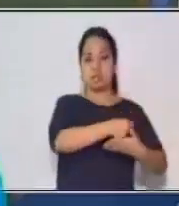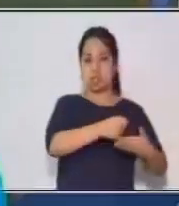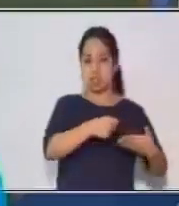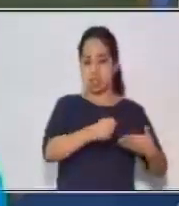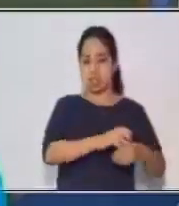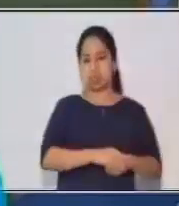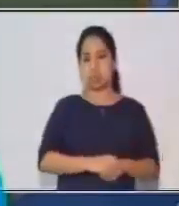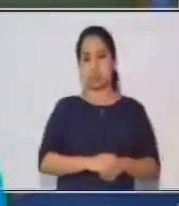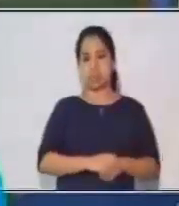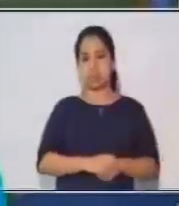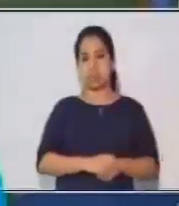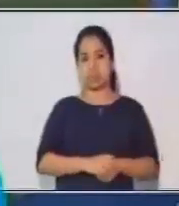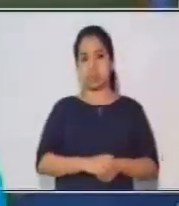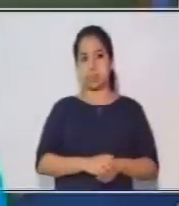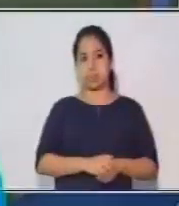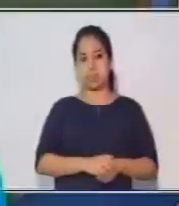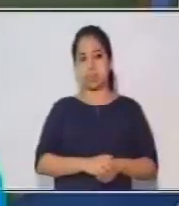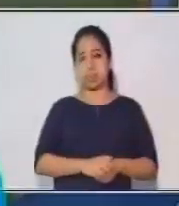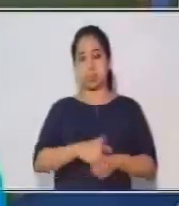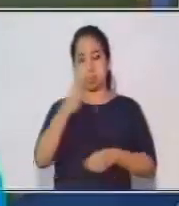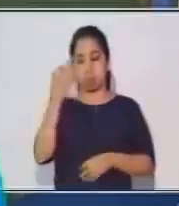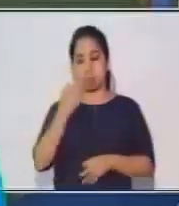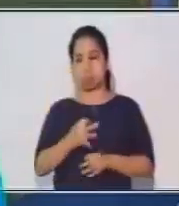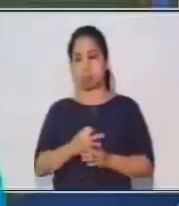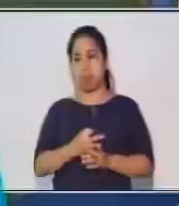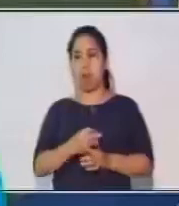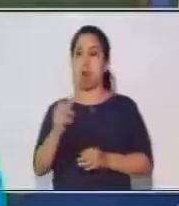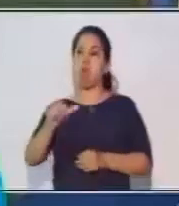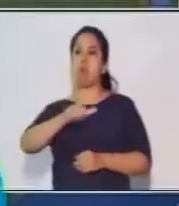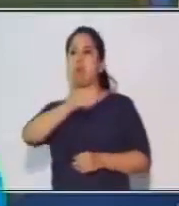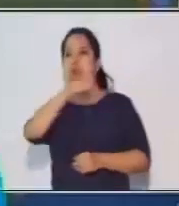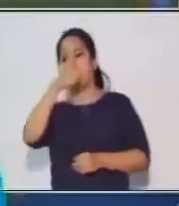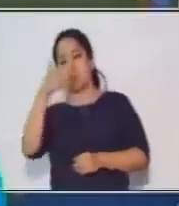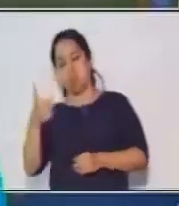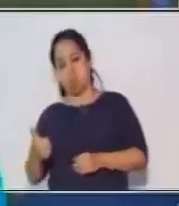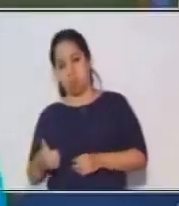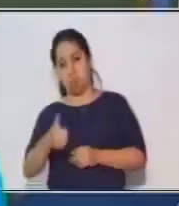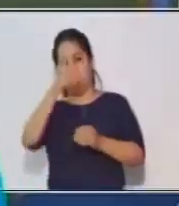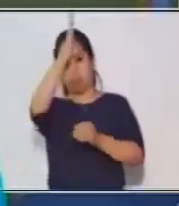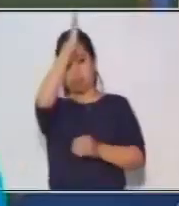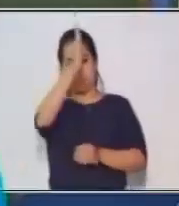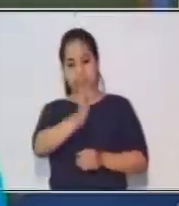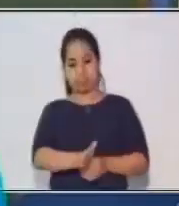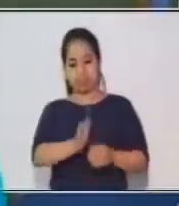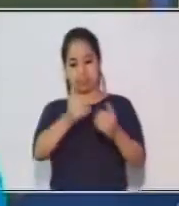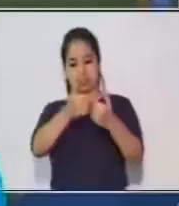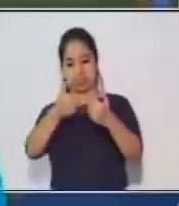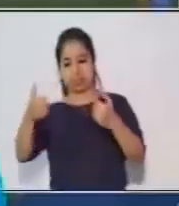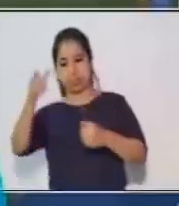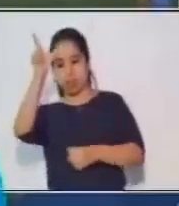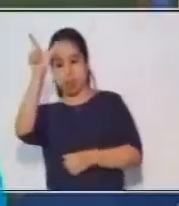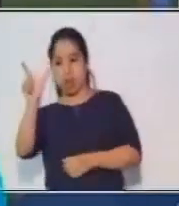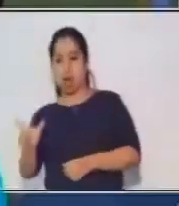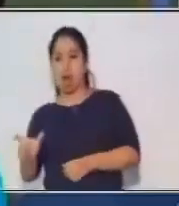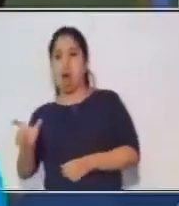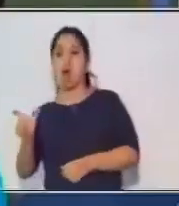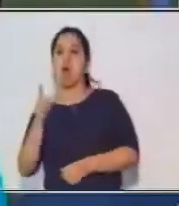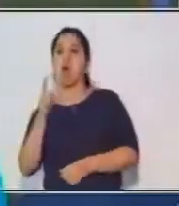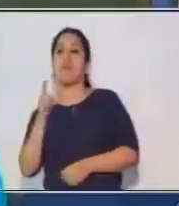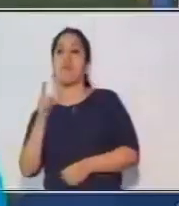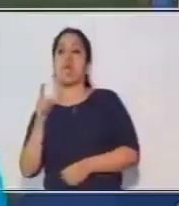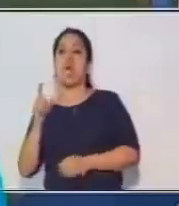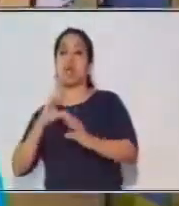Perfecto. Muy bien. Ahora veremos la otra parte de la comunicación, que es la comunicación